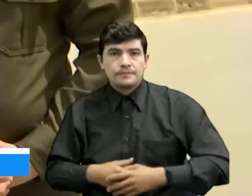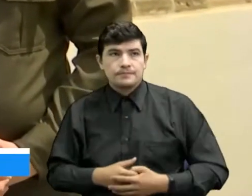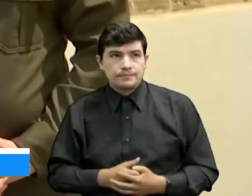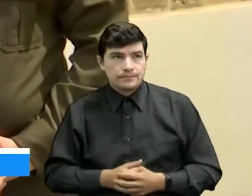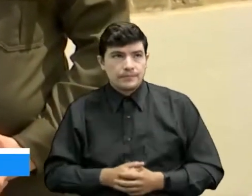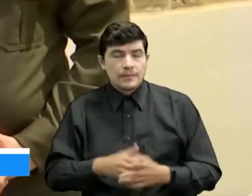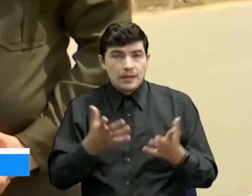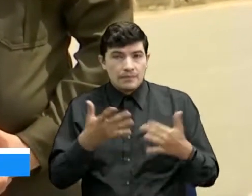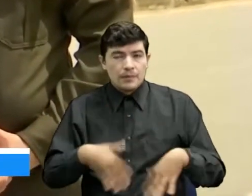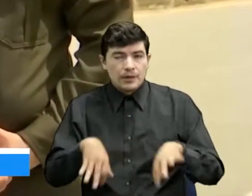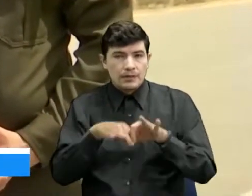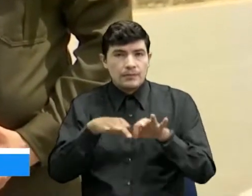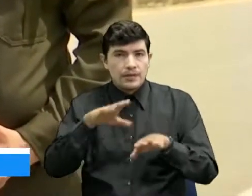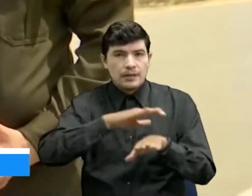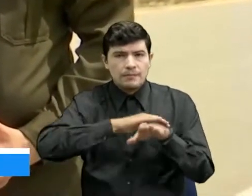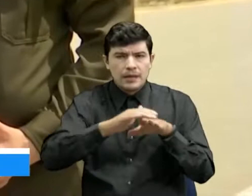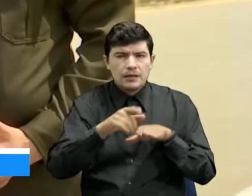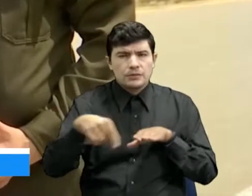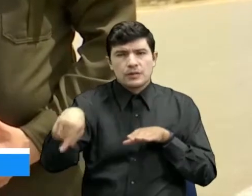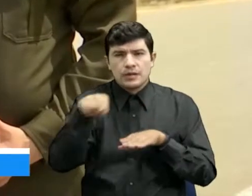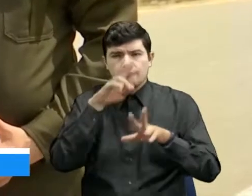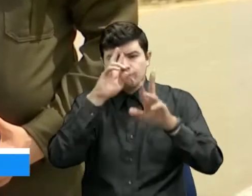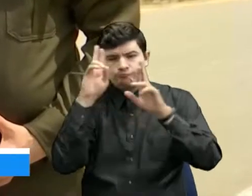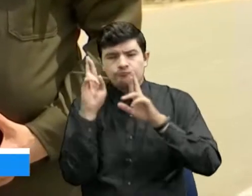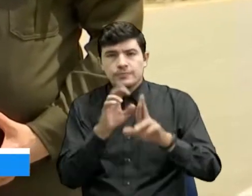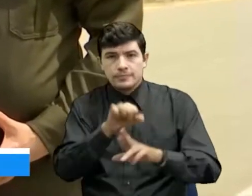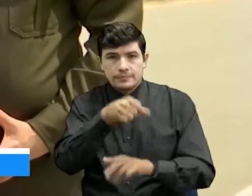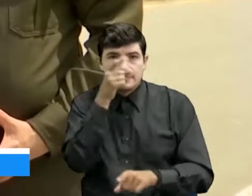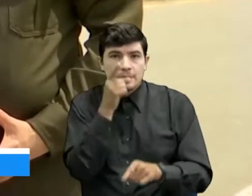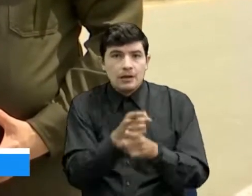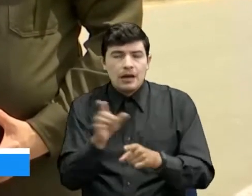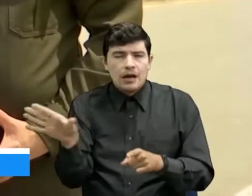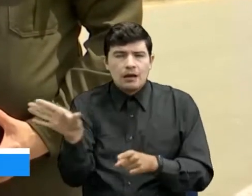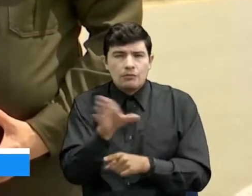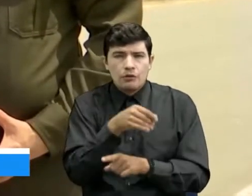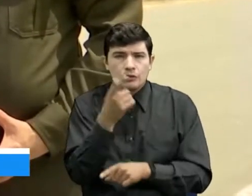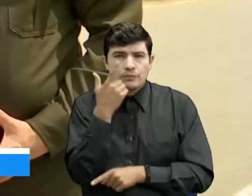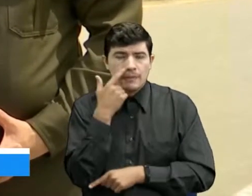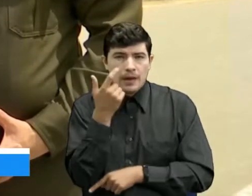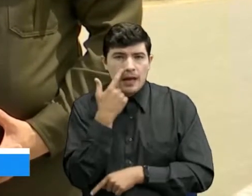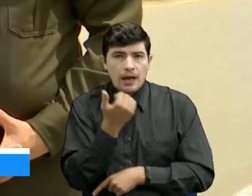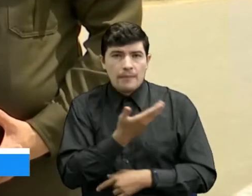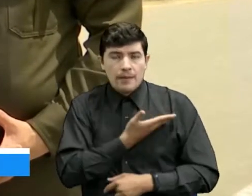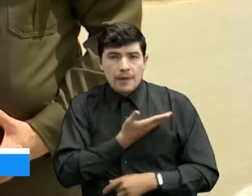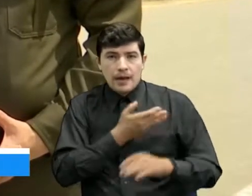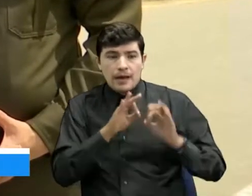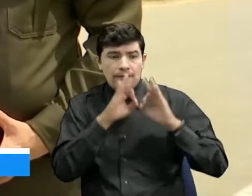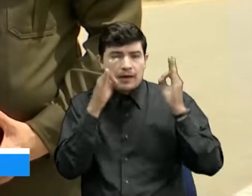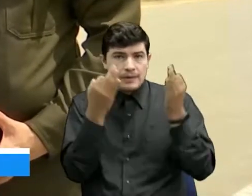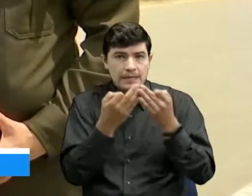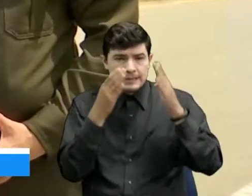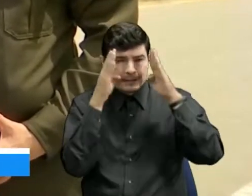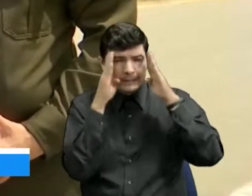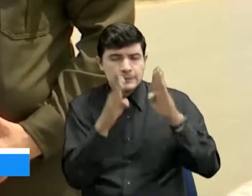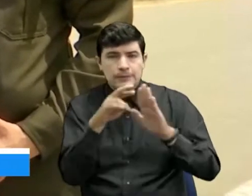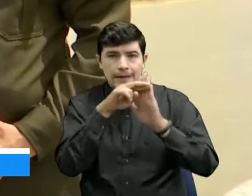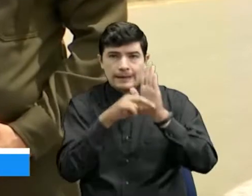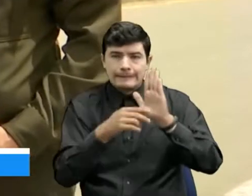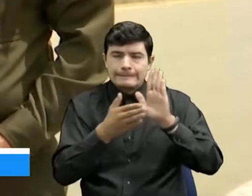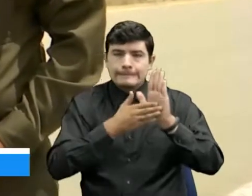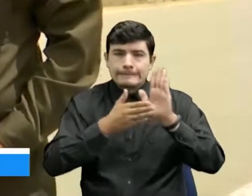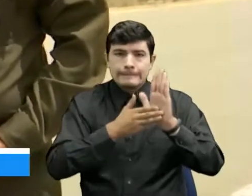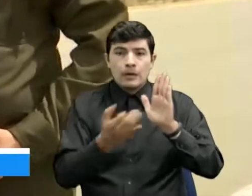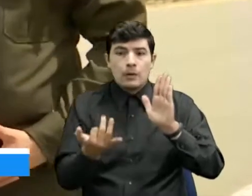festivo. Una invitación muy respetuosa a todos los padres de familia en el marco de esta emergencia sanitaria generada por el